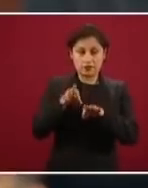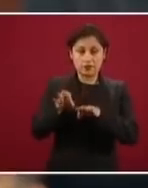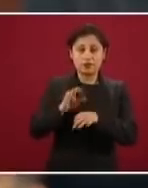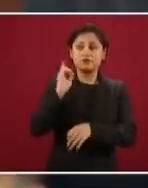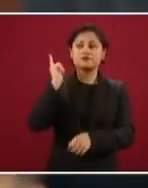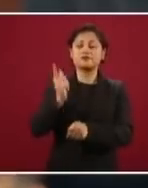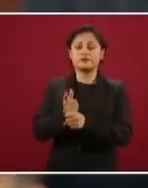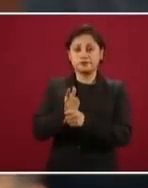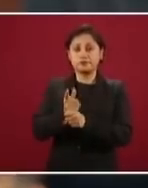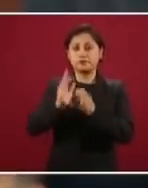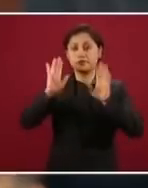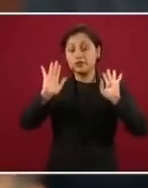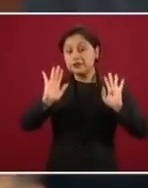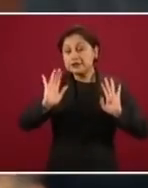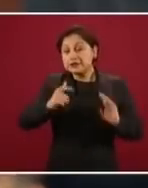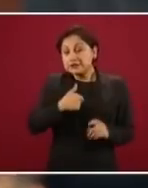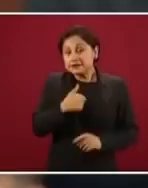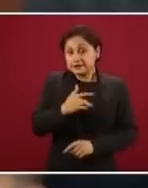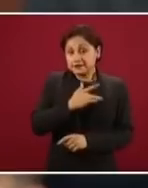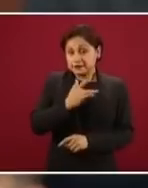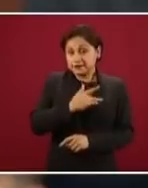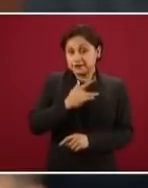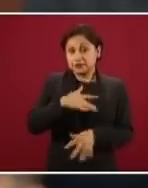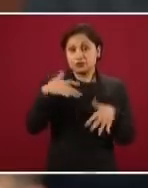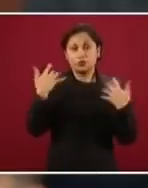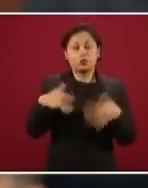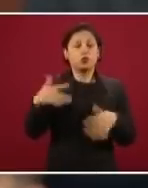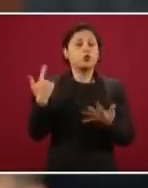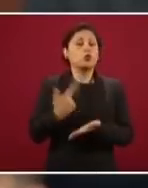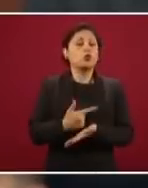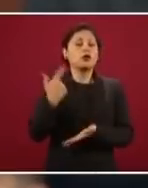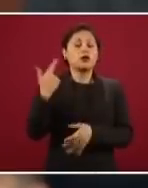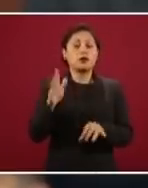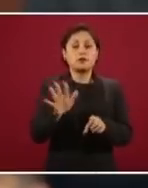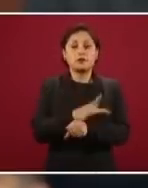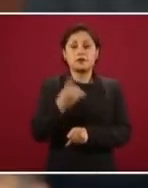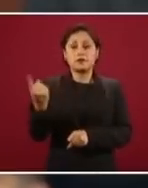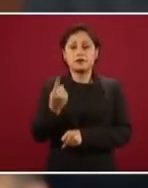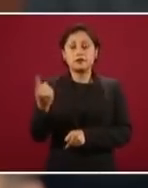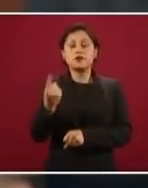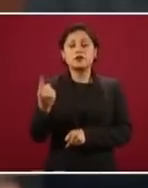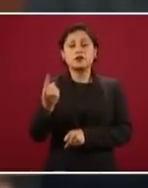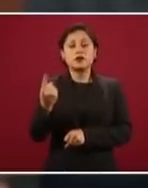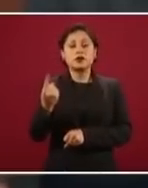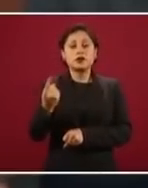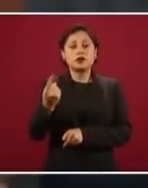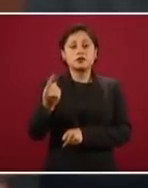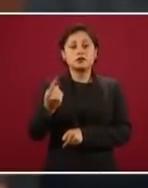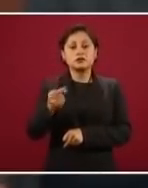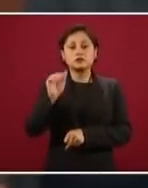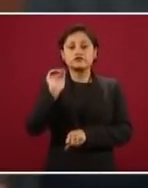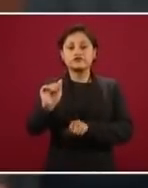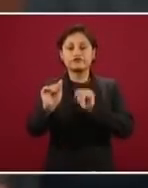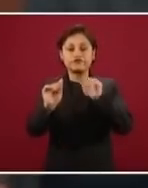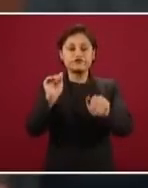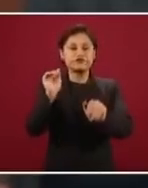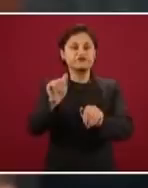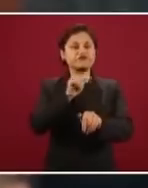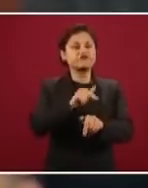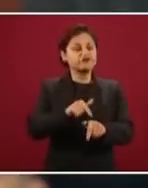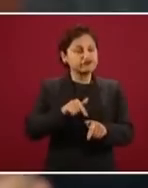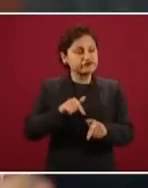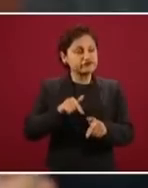me parece tremendo porque siguen hostigando a los controladores aéreos